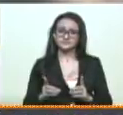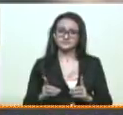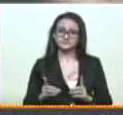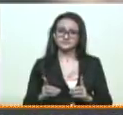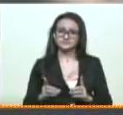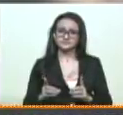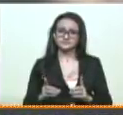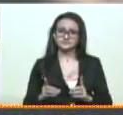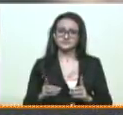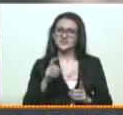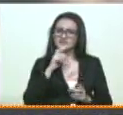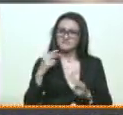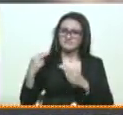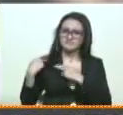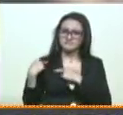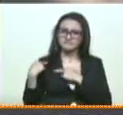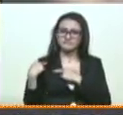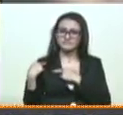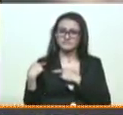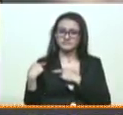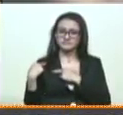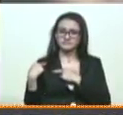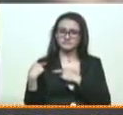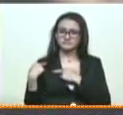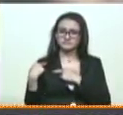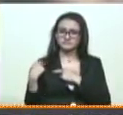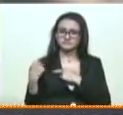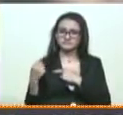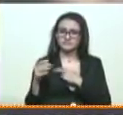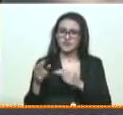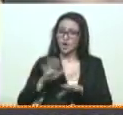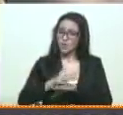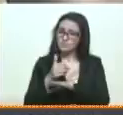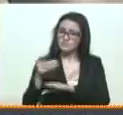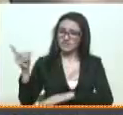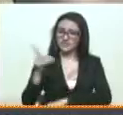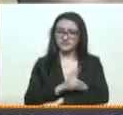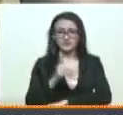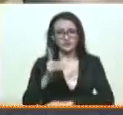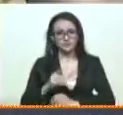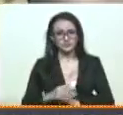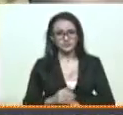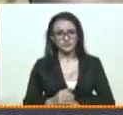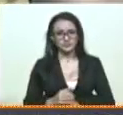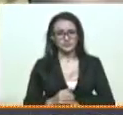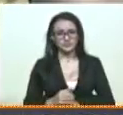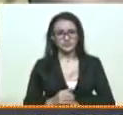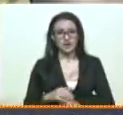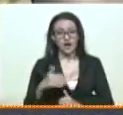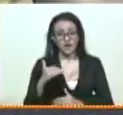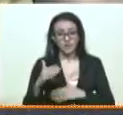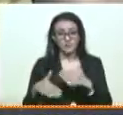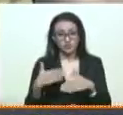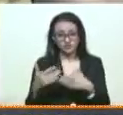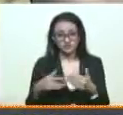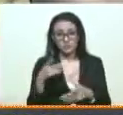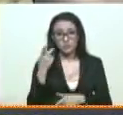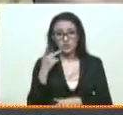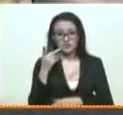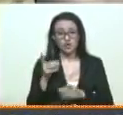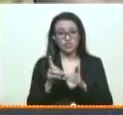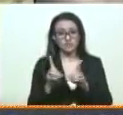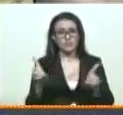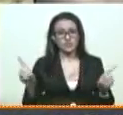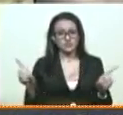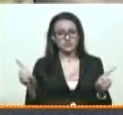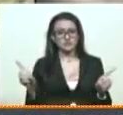son despachadas prácticamente todas como una expresión de la dictadura. Mientras hay un proceso político democrático en el que,